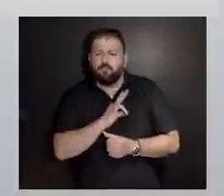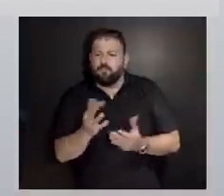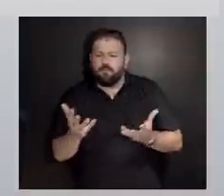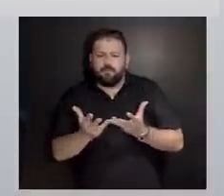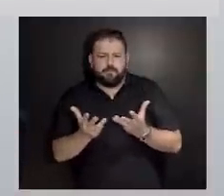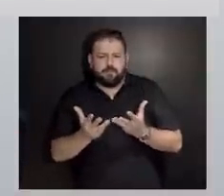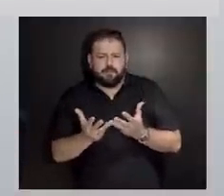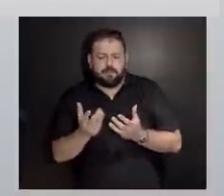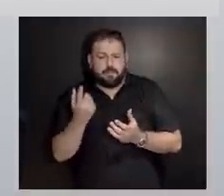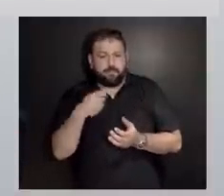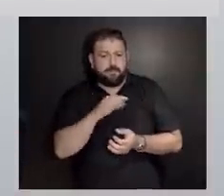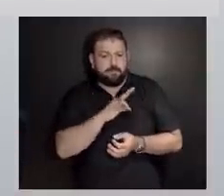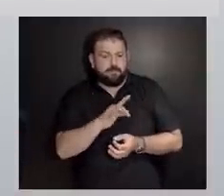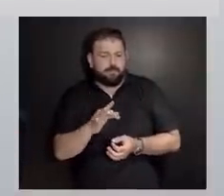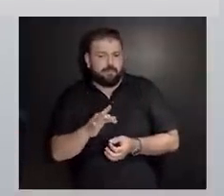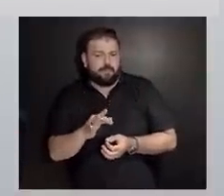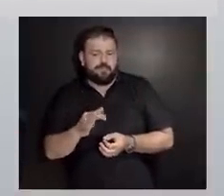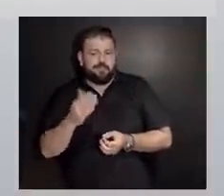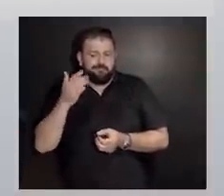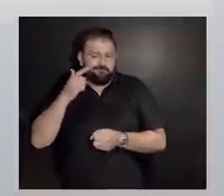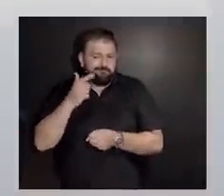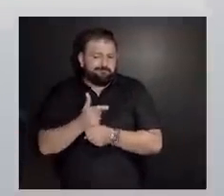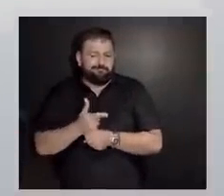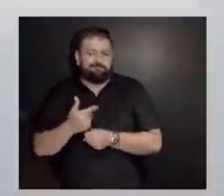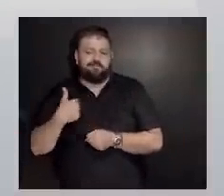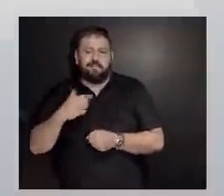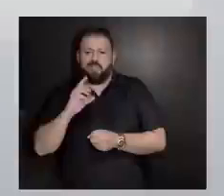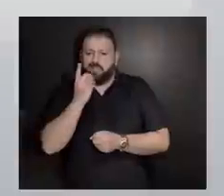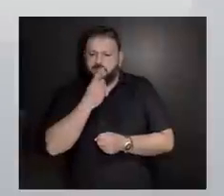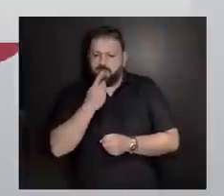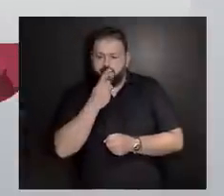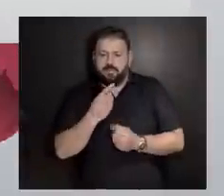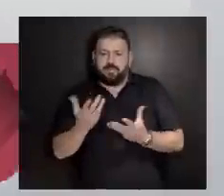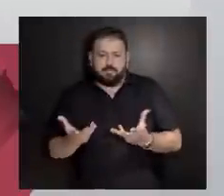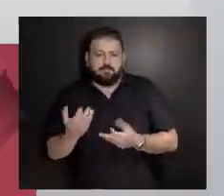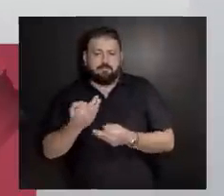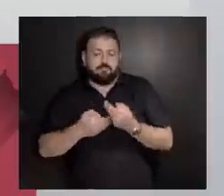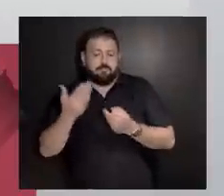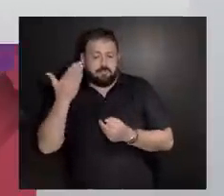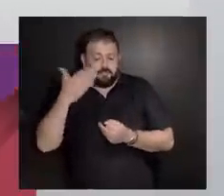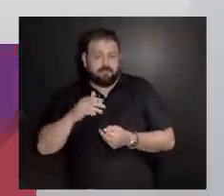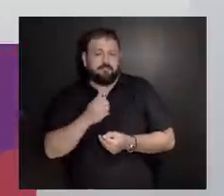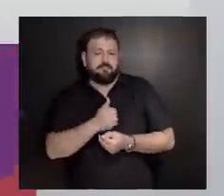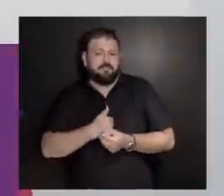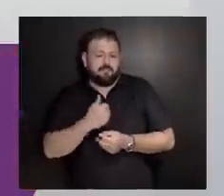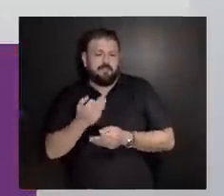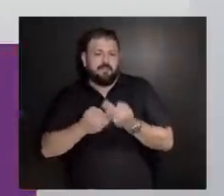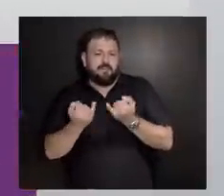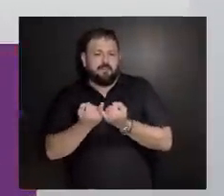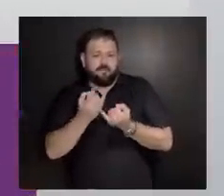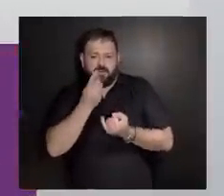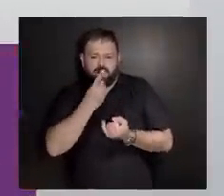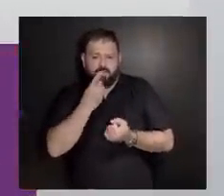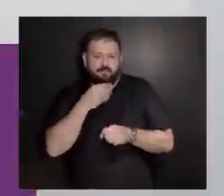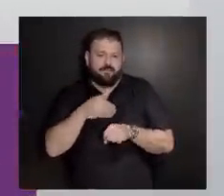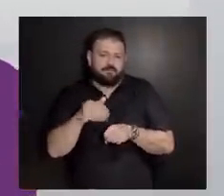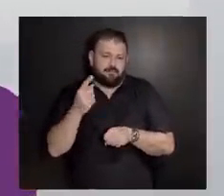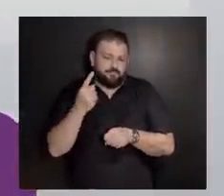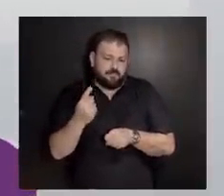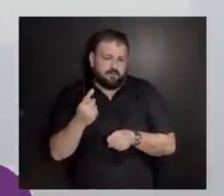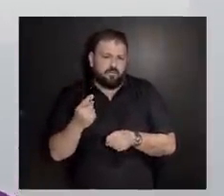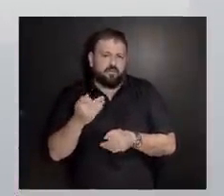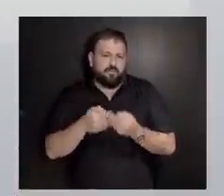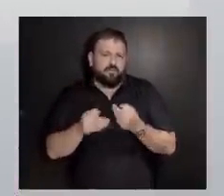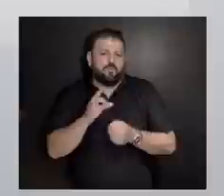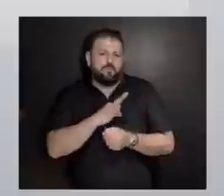podemos hacer cuando ya tenemos diabetes, ¿no? Lamentablemente la diabetes tipo 1, como bien estabas comentando, pues que era causa de